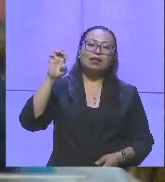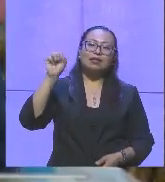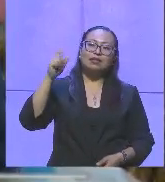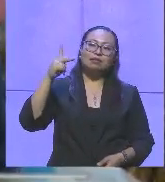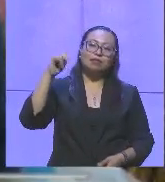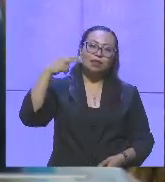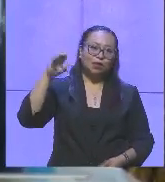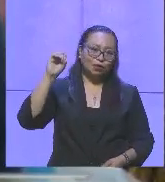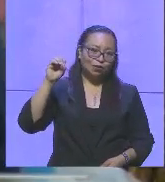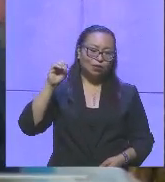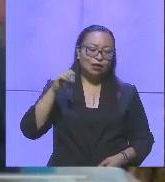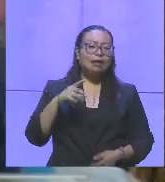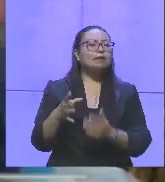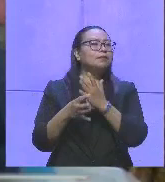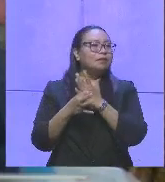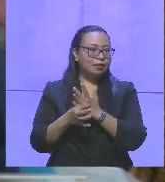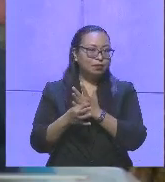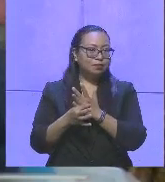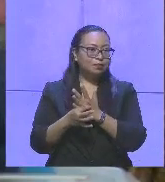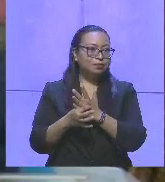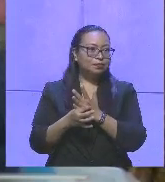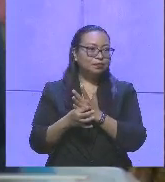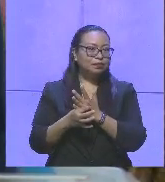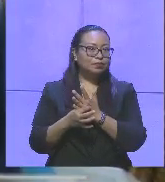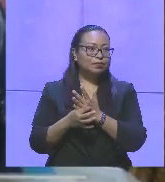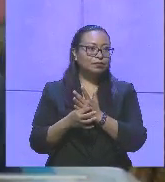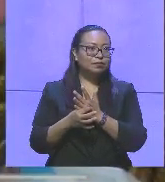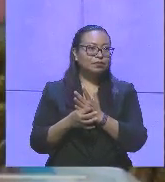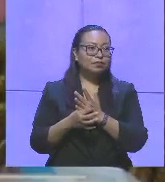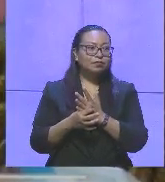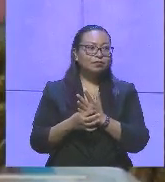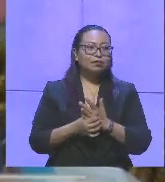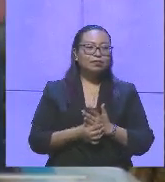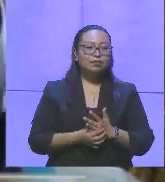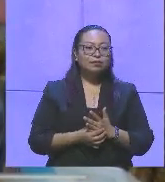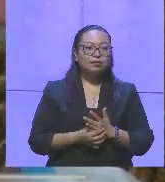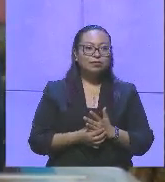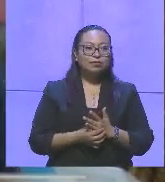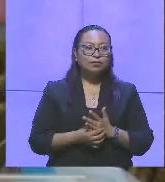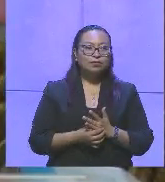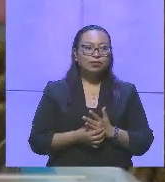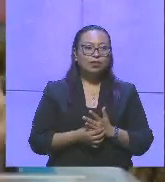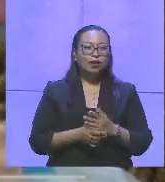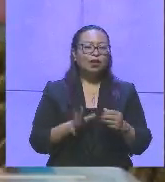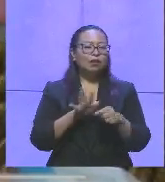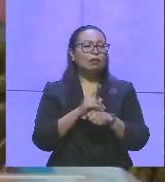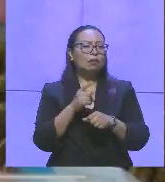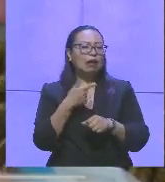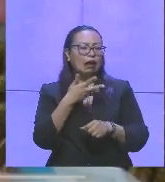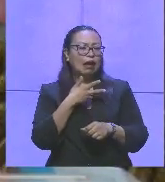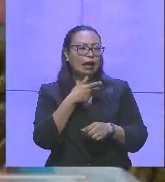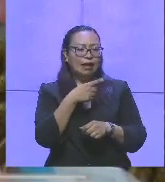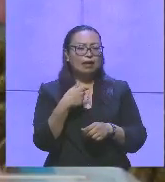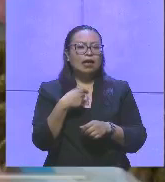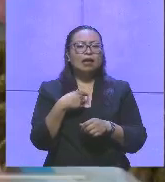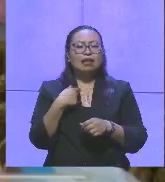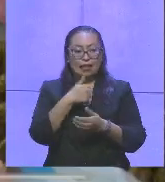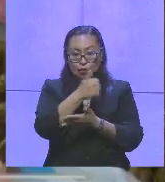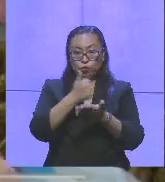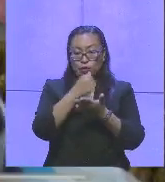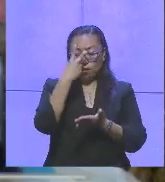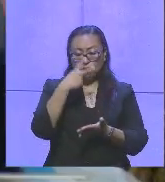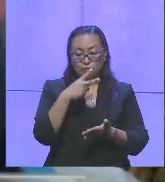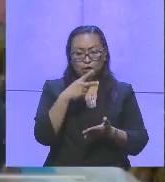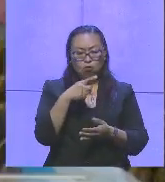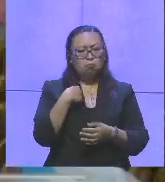Sala Superior en un precedente en donde se confirmó una determinación de la Sala Regional Ciudad de México en